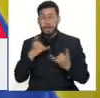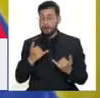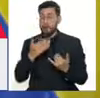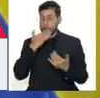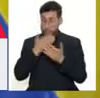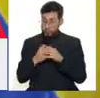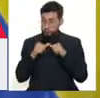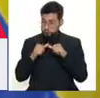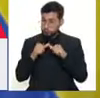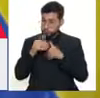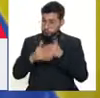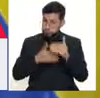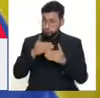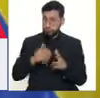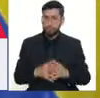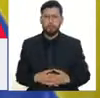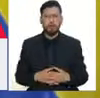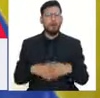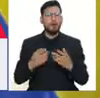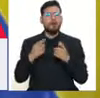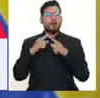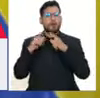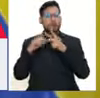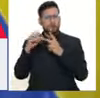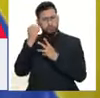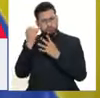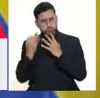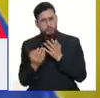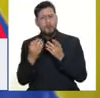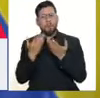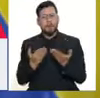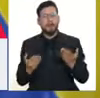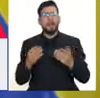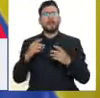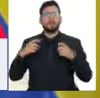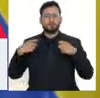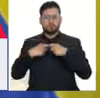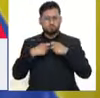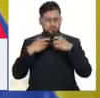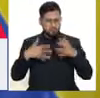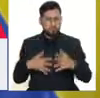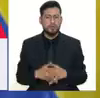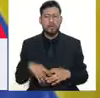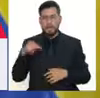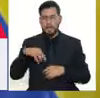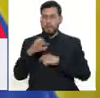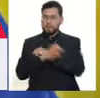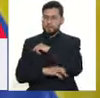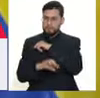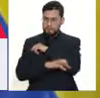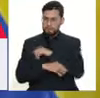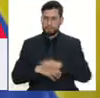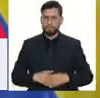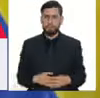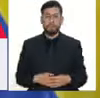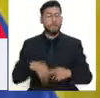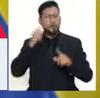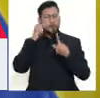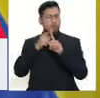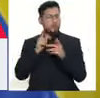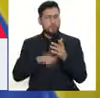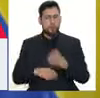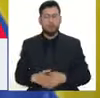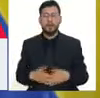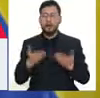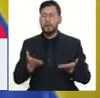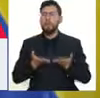manera sostenible los vastos recursos minerales y energéticos de nuestros países, con el objetivo